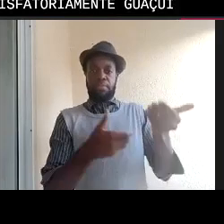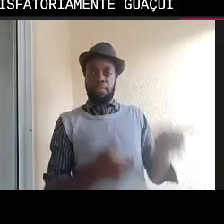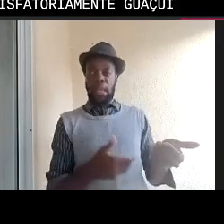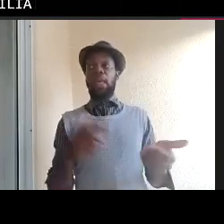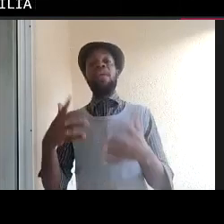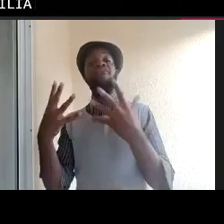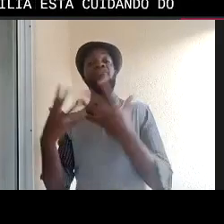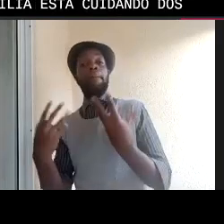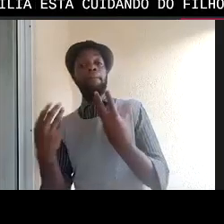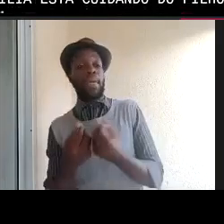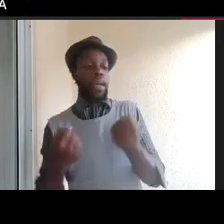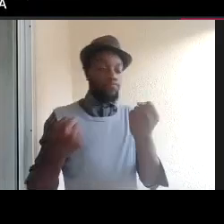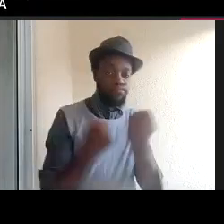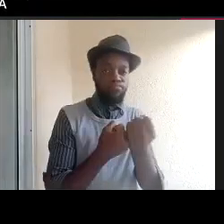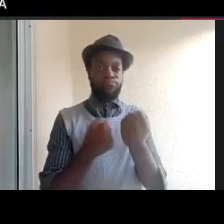él.